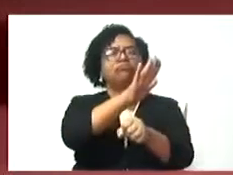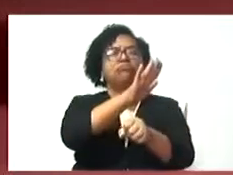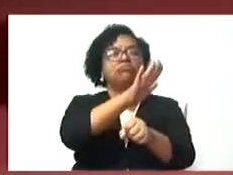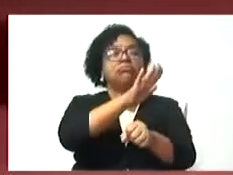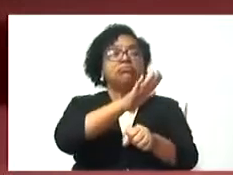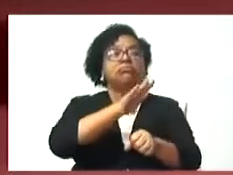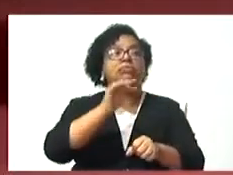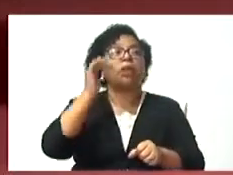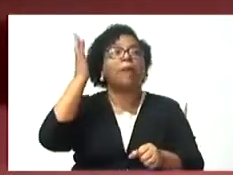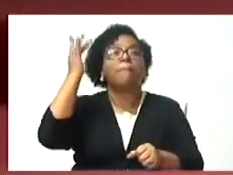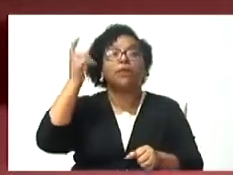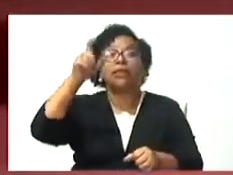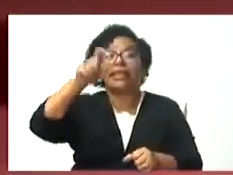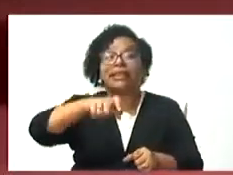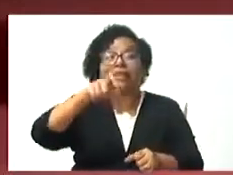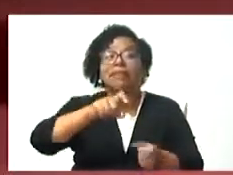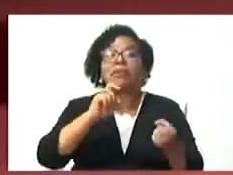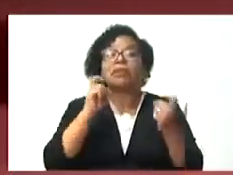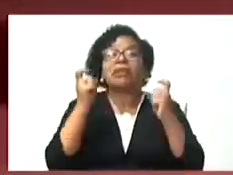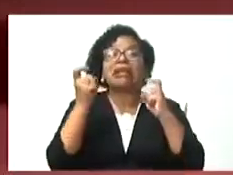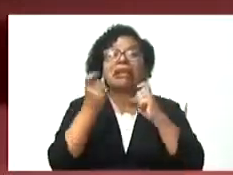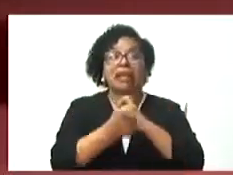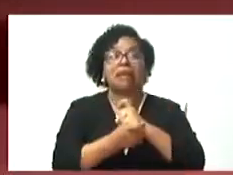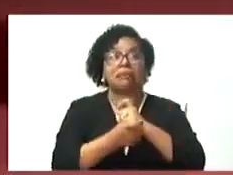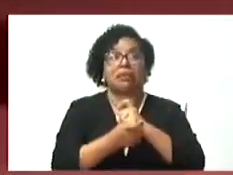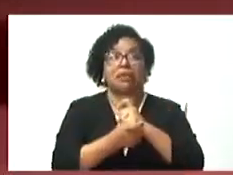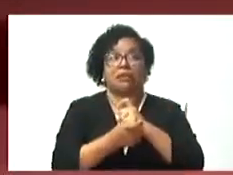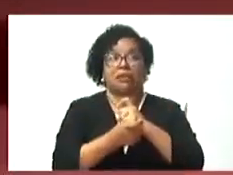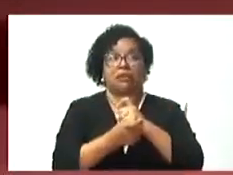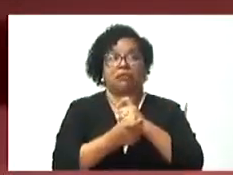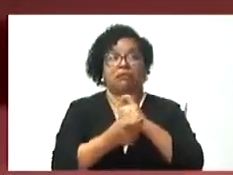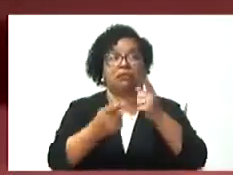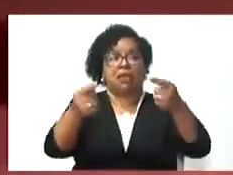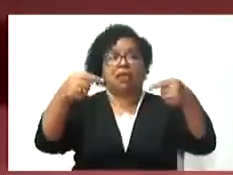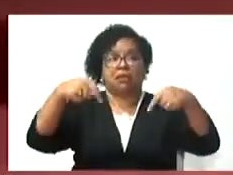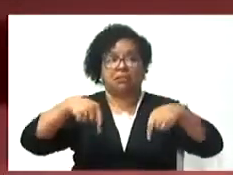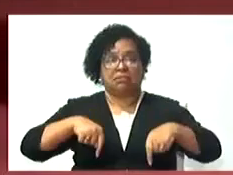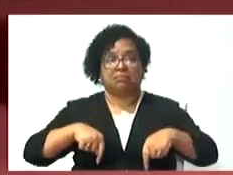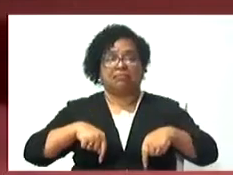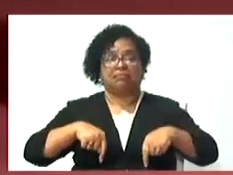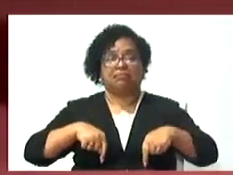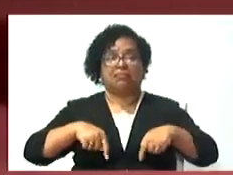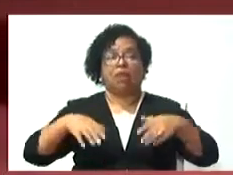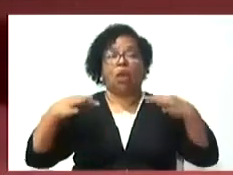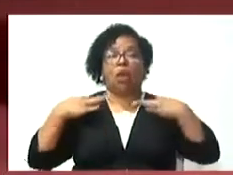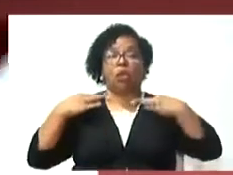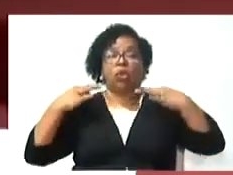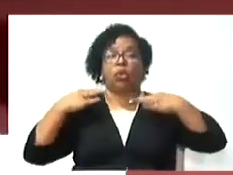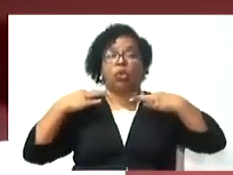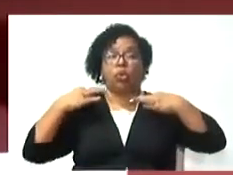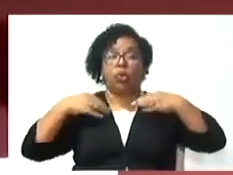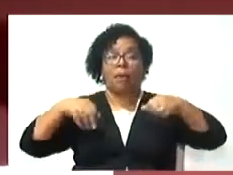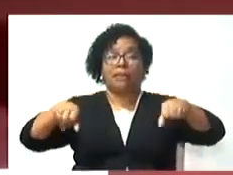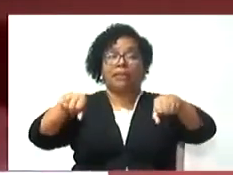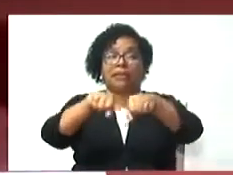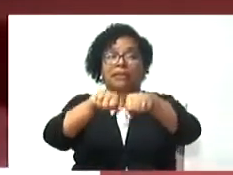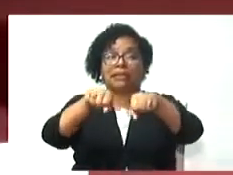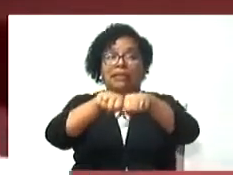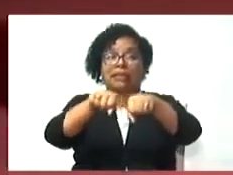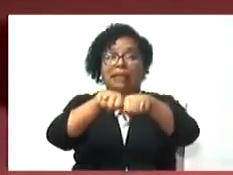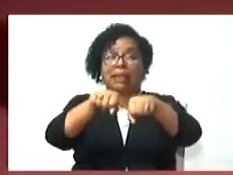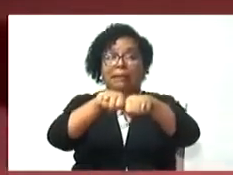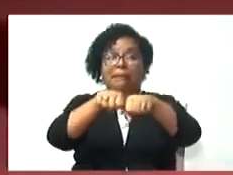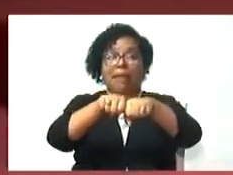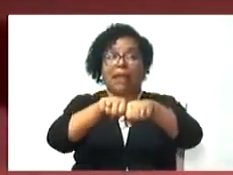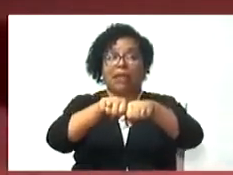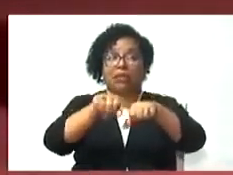que hay que poner correctivo a este asunto aquí vienen en tenis en tenis y yo vi a una joven y